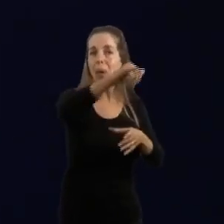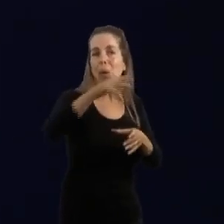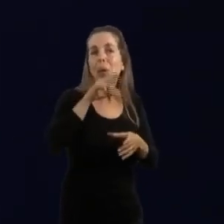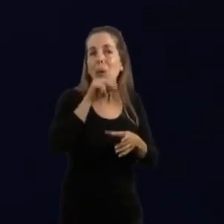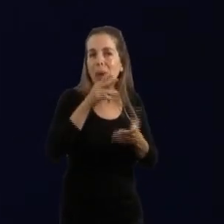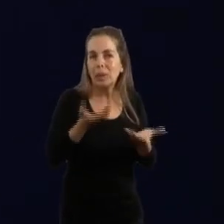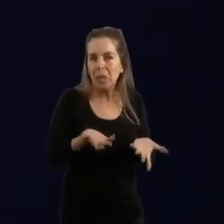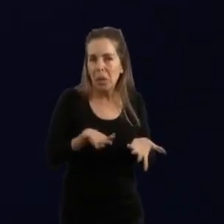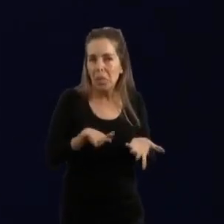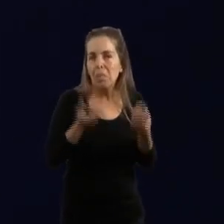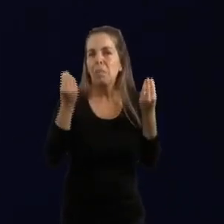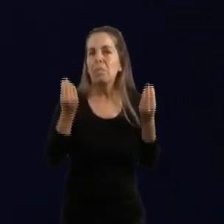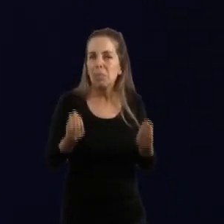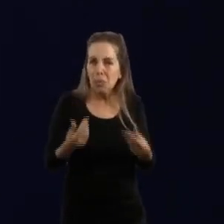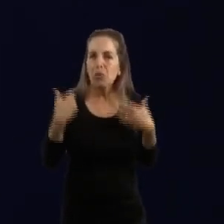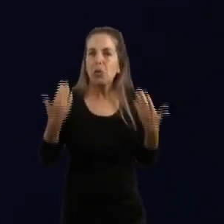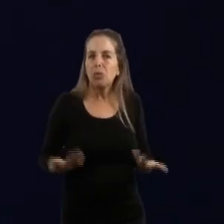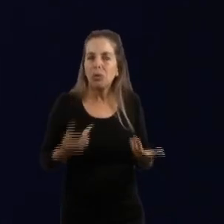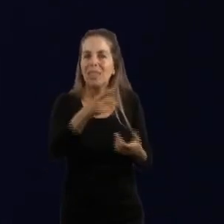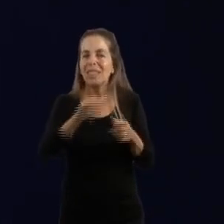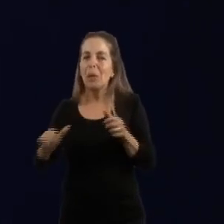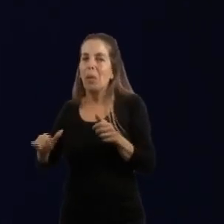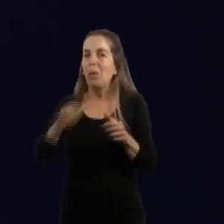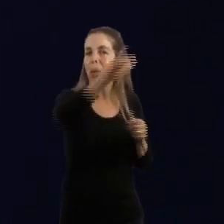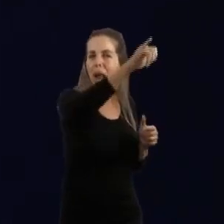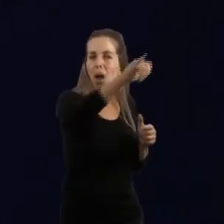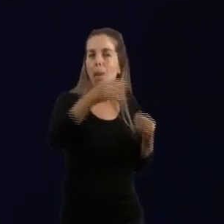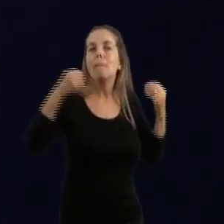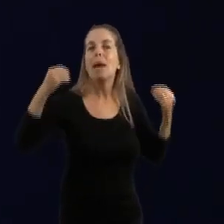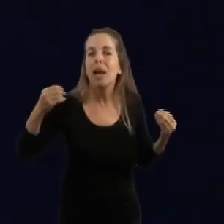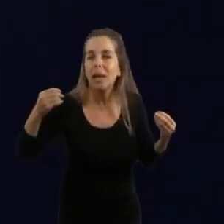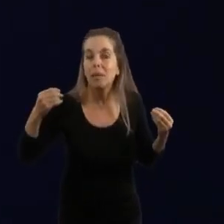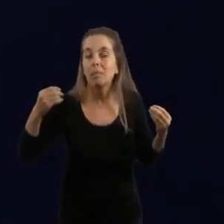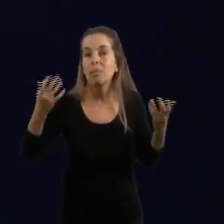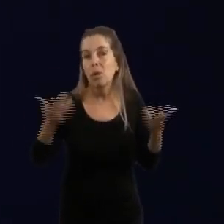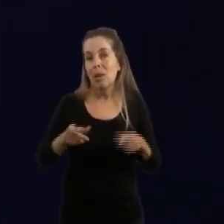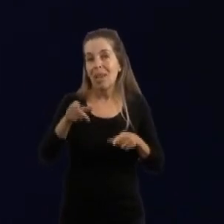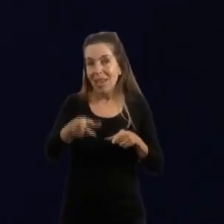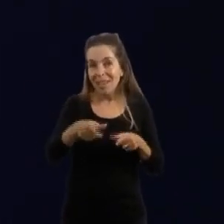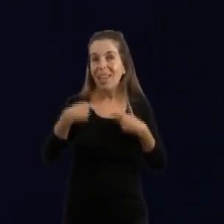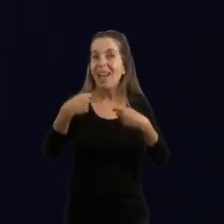ruta ineficiente y antieconómica es solventada del otro lado por un contribuyente.